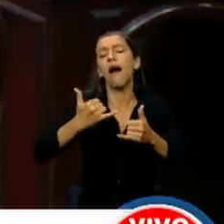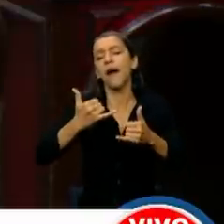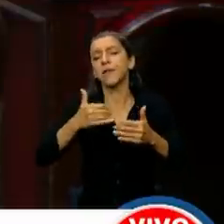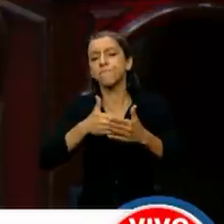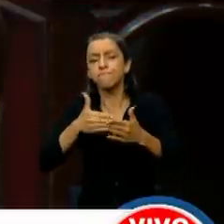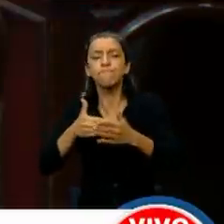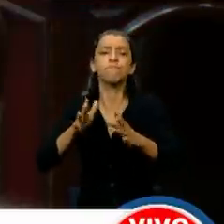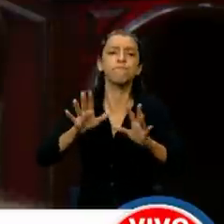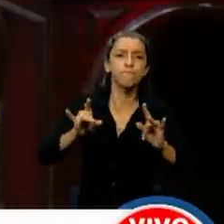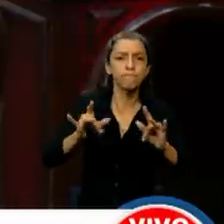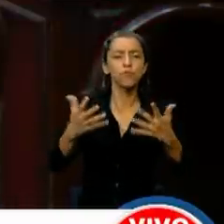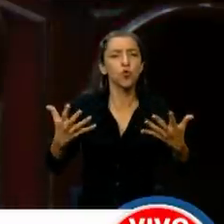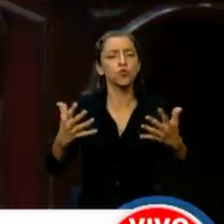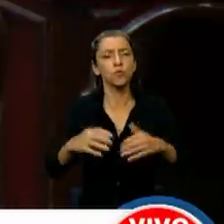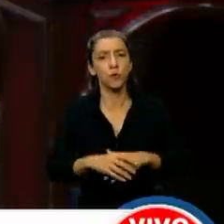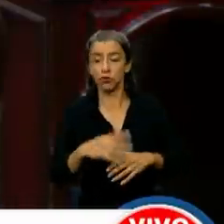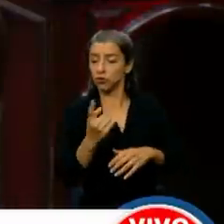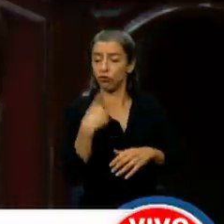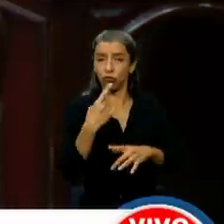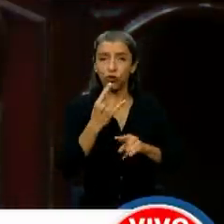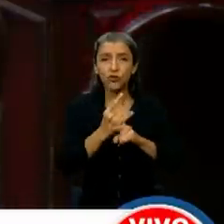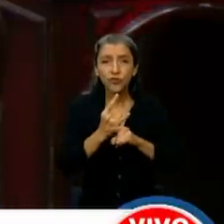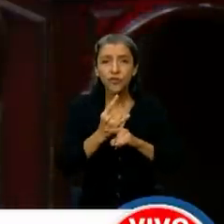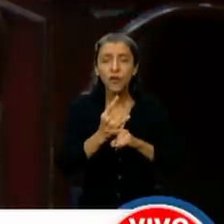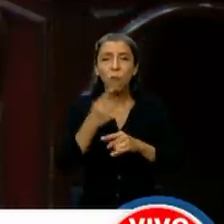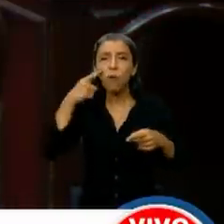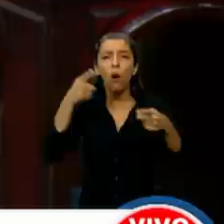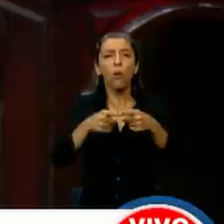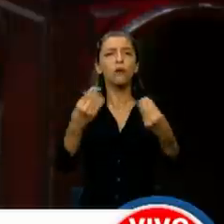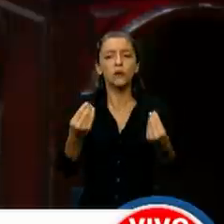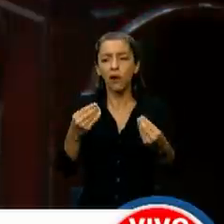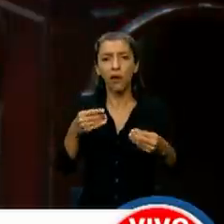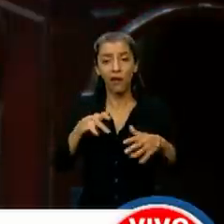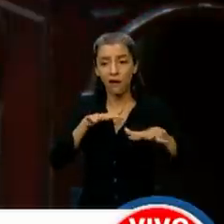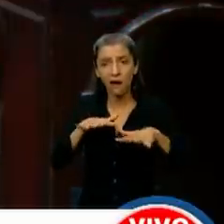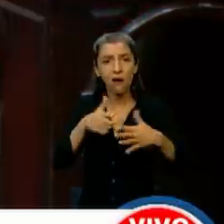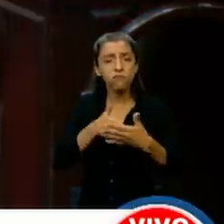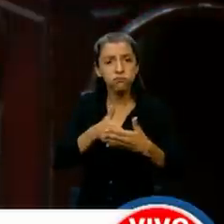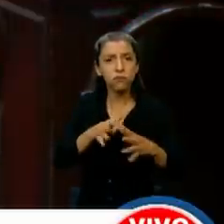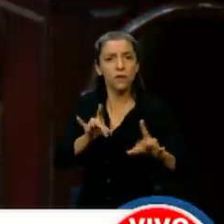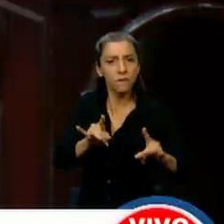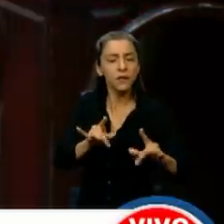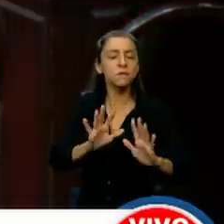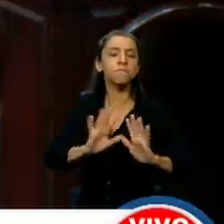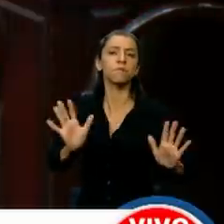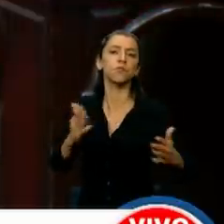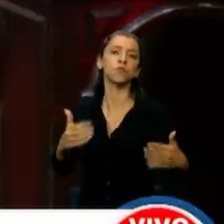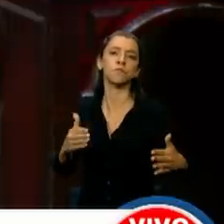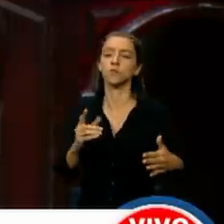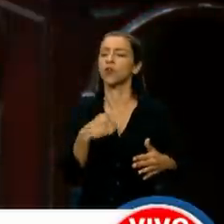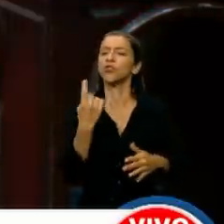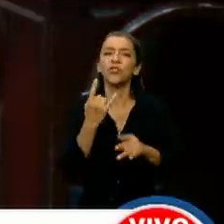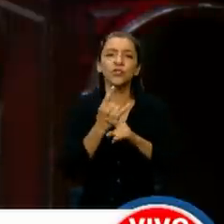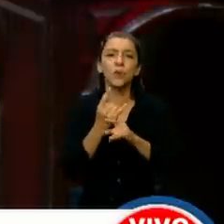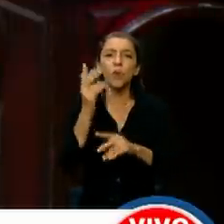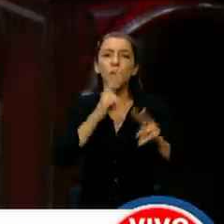disyuntiva nosotros siempre vamos a elegir por más dificultoso que resulte el camino que nos lleve al desarrollo nacional